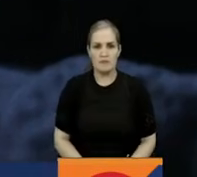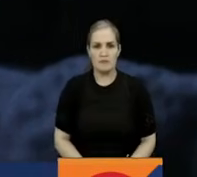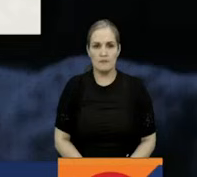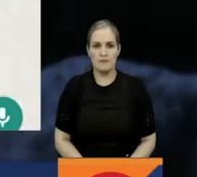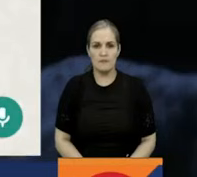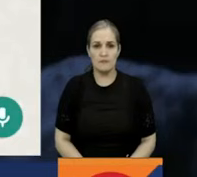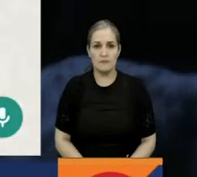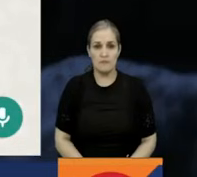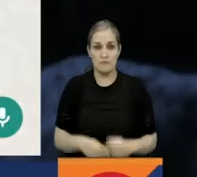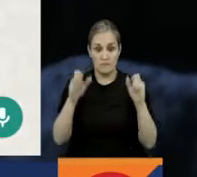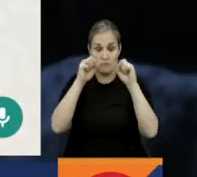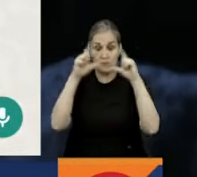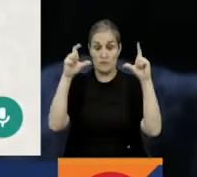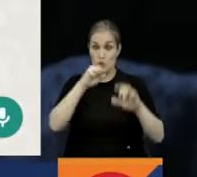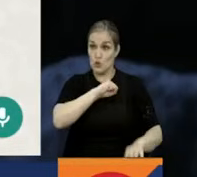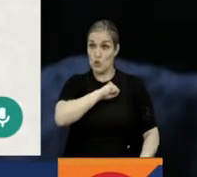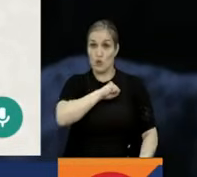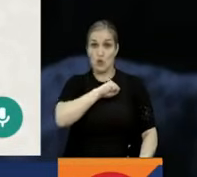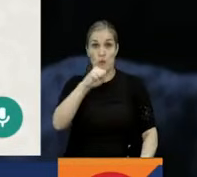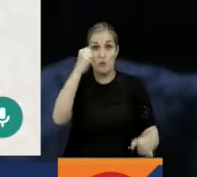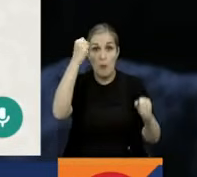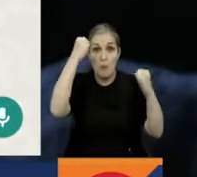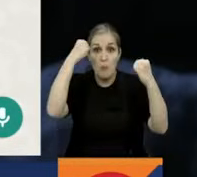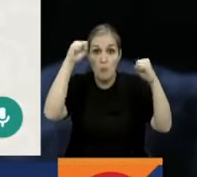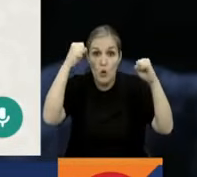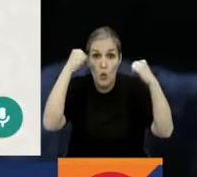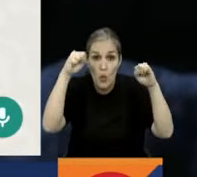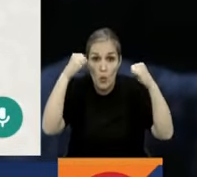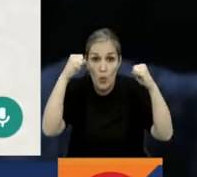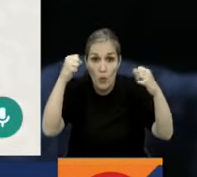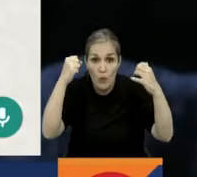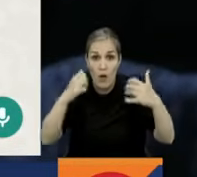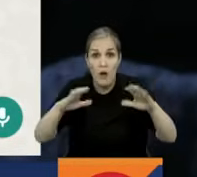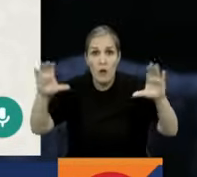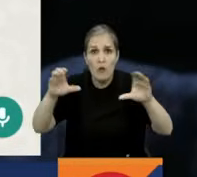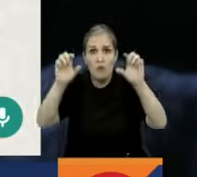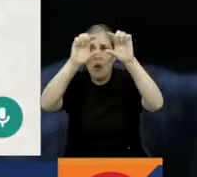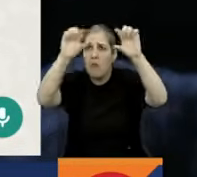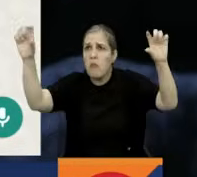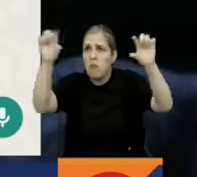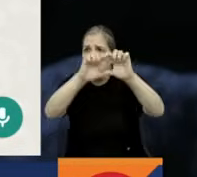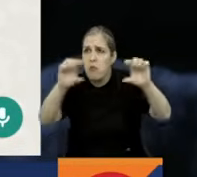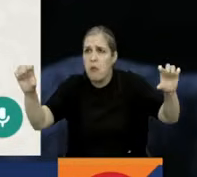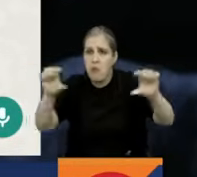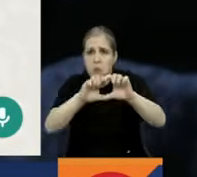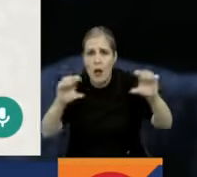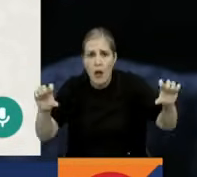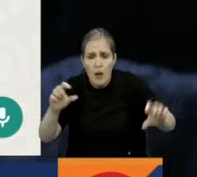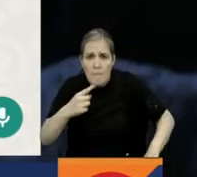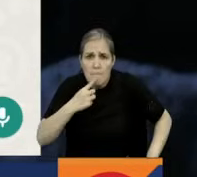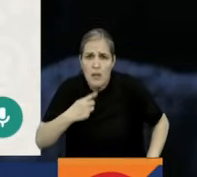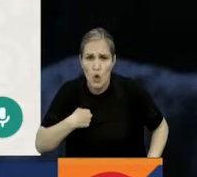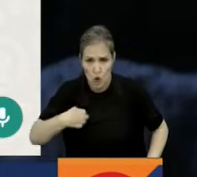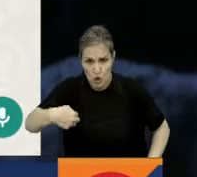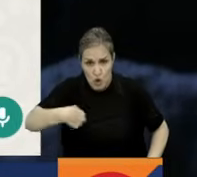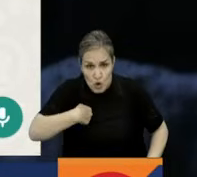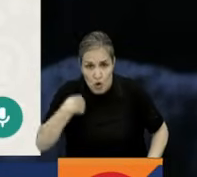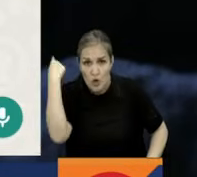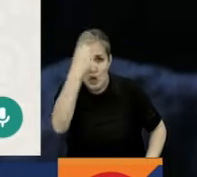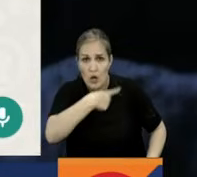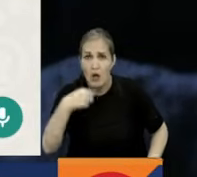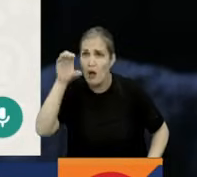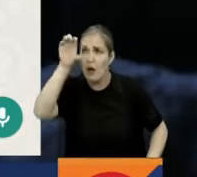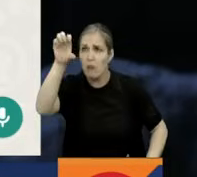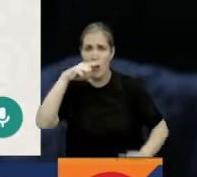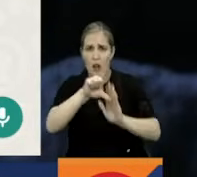Me toma por sorpresa y con profunda preocupación la mención de un organigrama en el que, según usted indica, se me vincula con